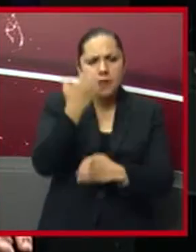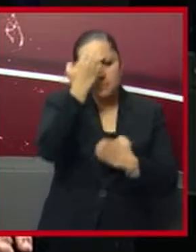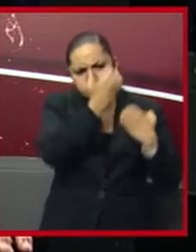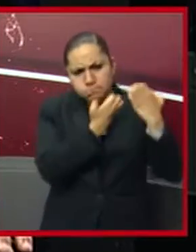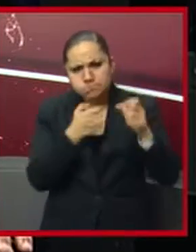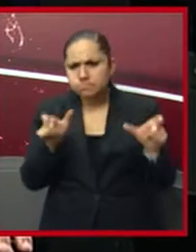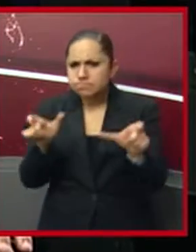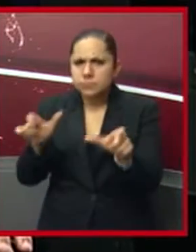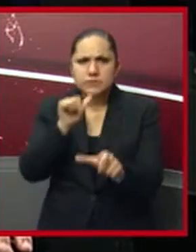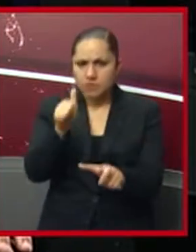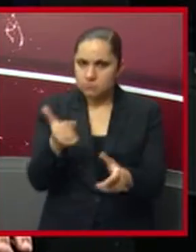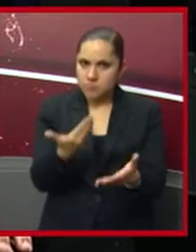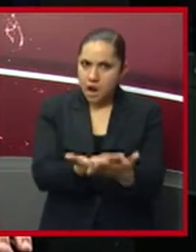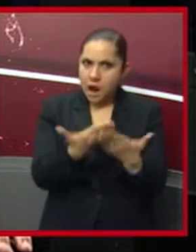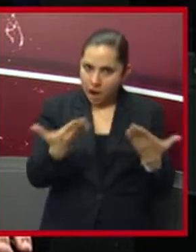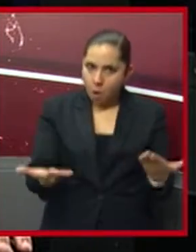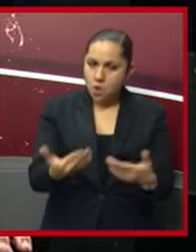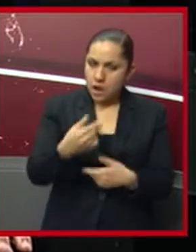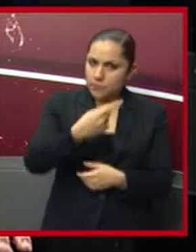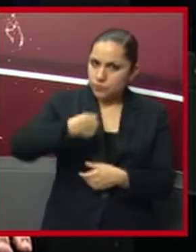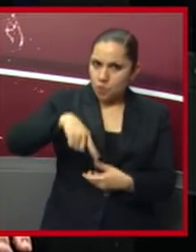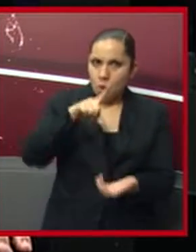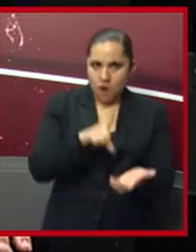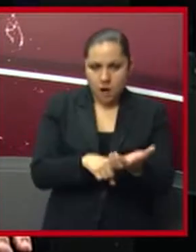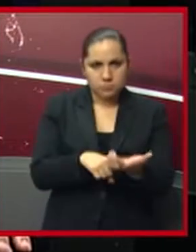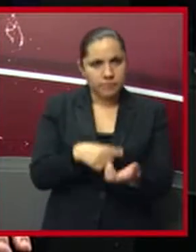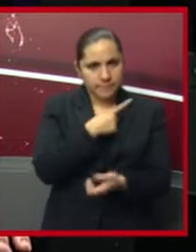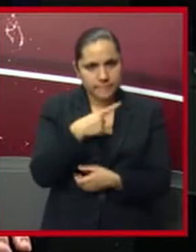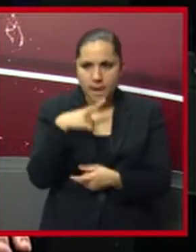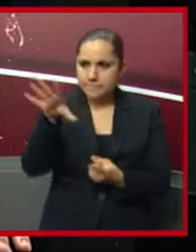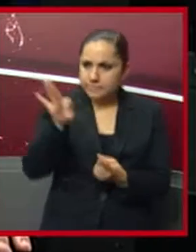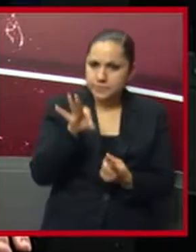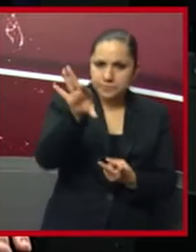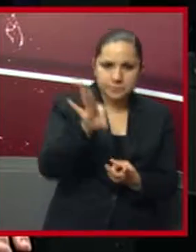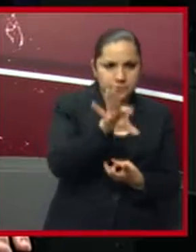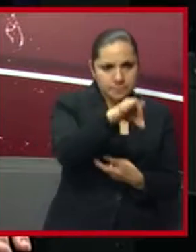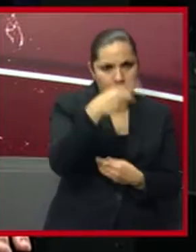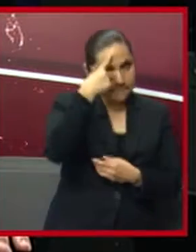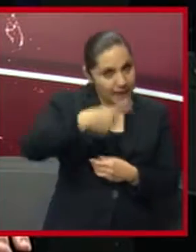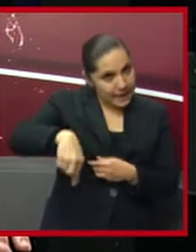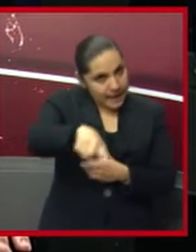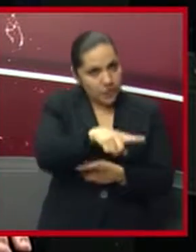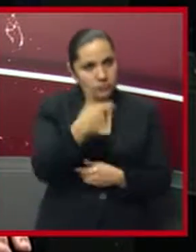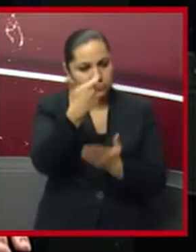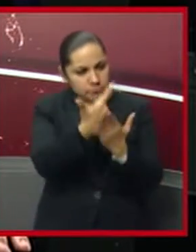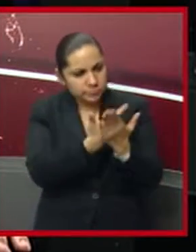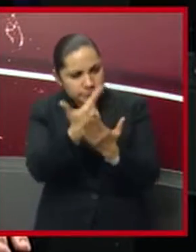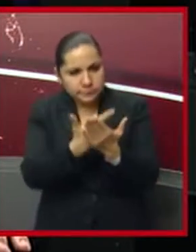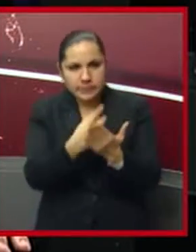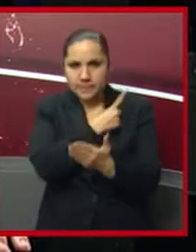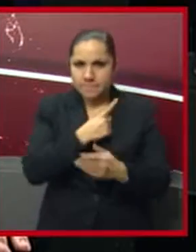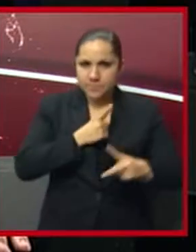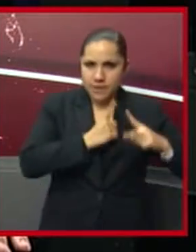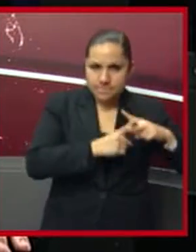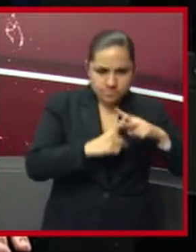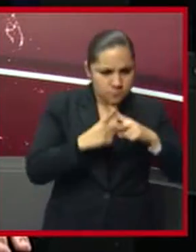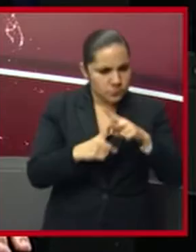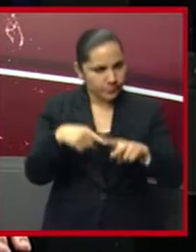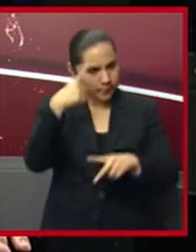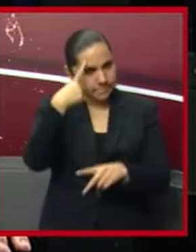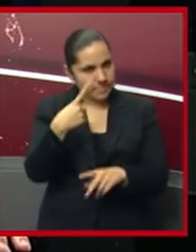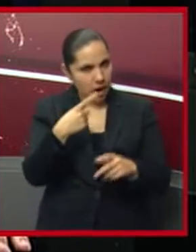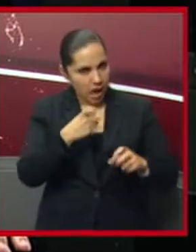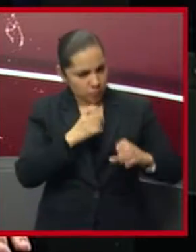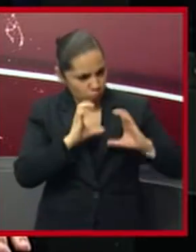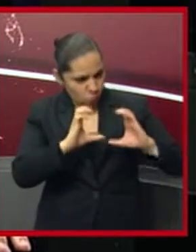esta atribución de designar a los contralores que se van a encargar de fiscalizar precisamente las cuentas públicas del gobierno, y que además